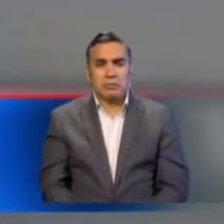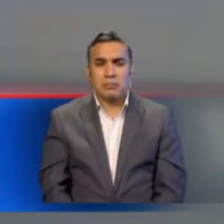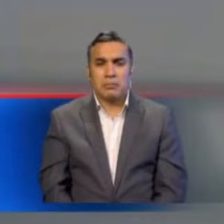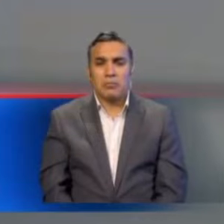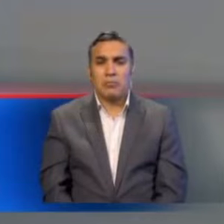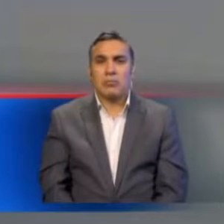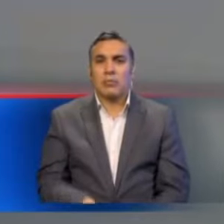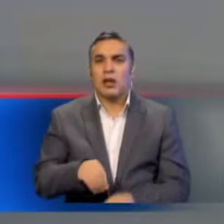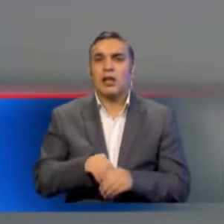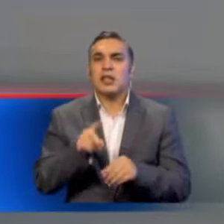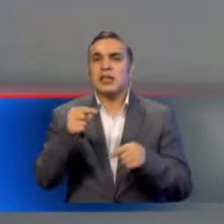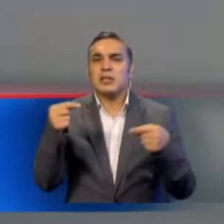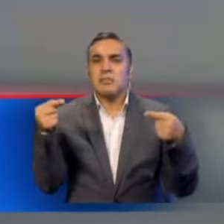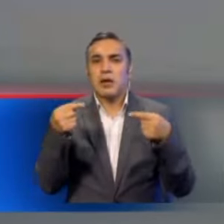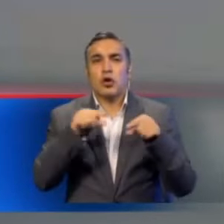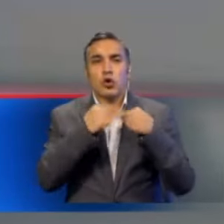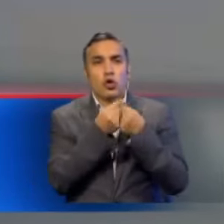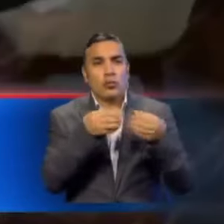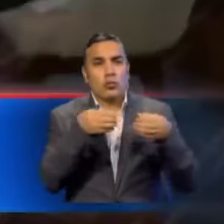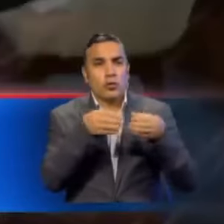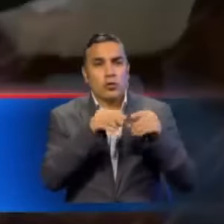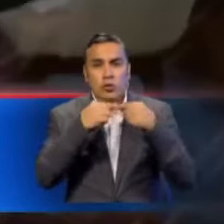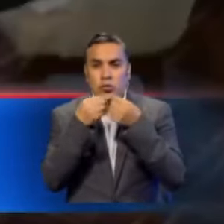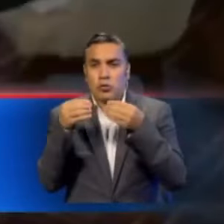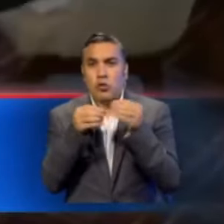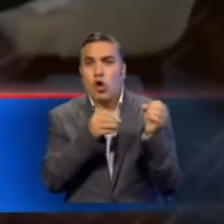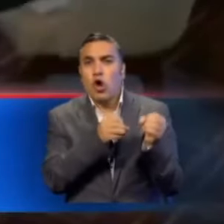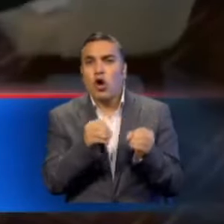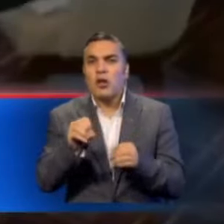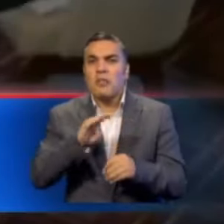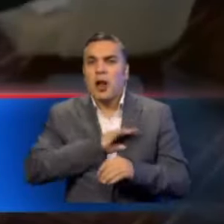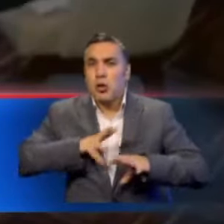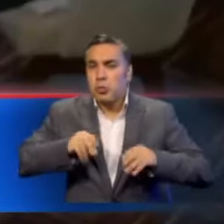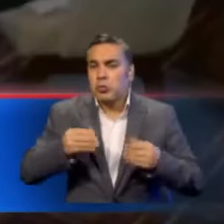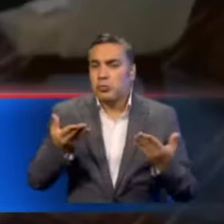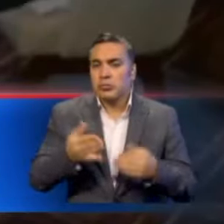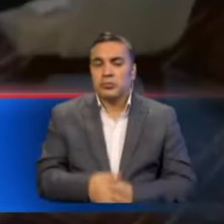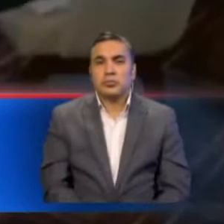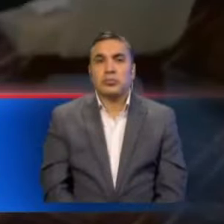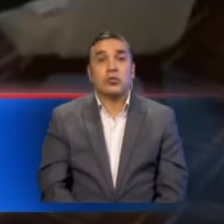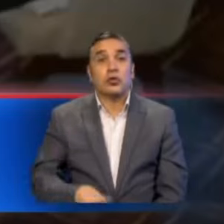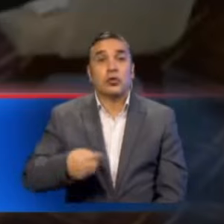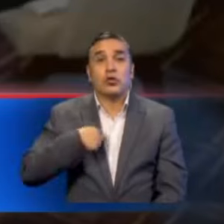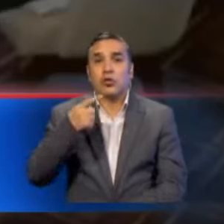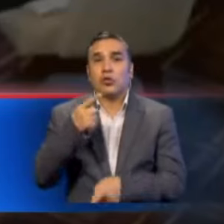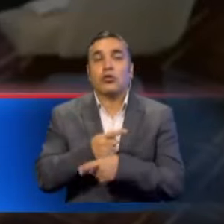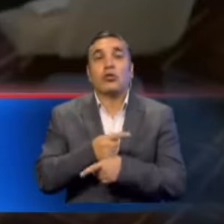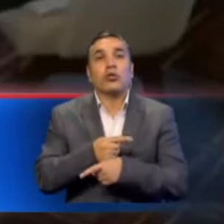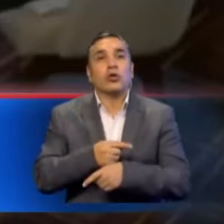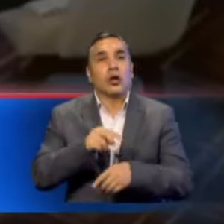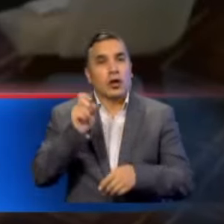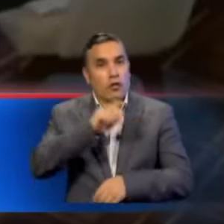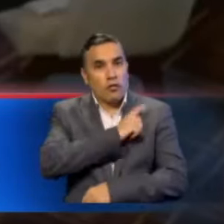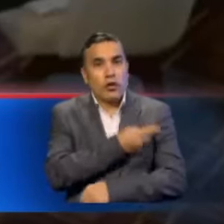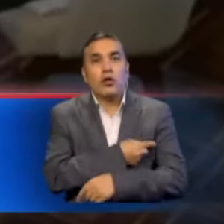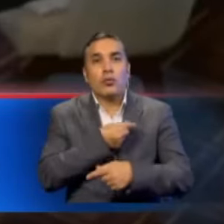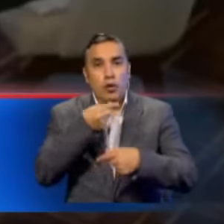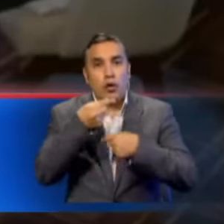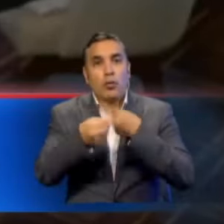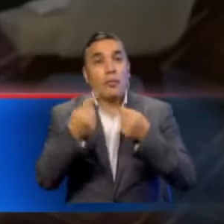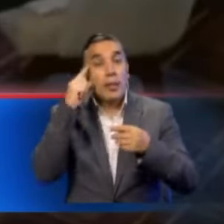de esta pelea de mafias organizadas. He manifestado que se use la fuerza de manera progresiva para garantizar